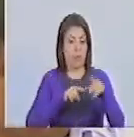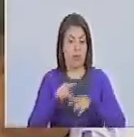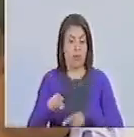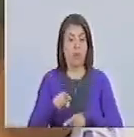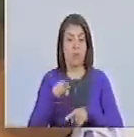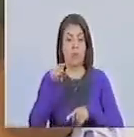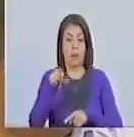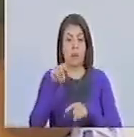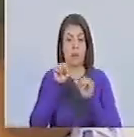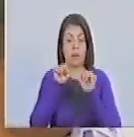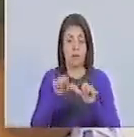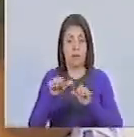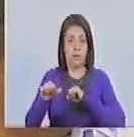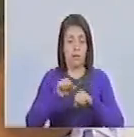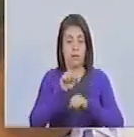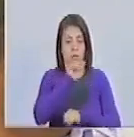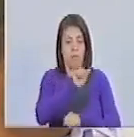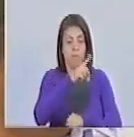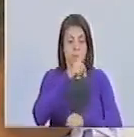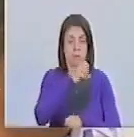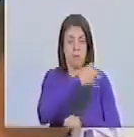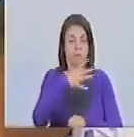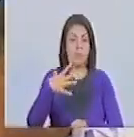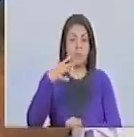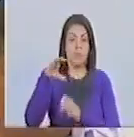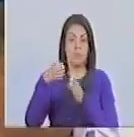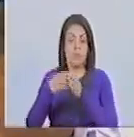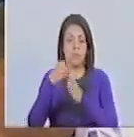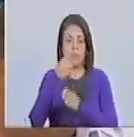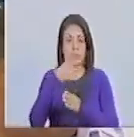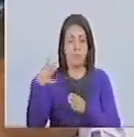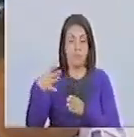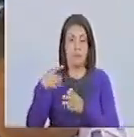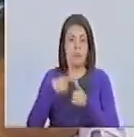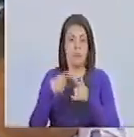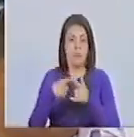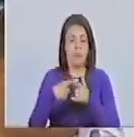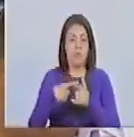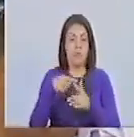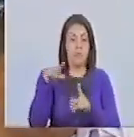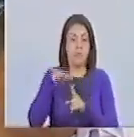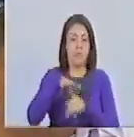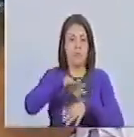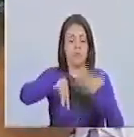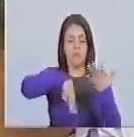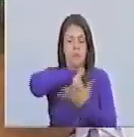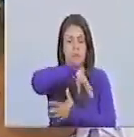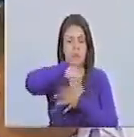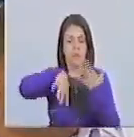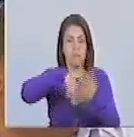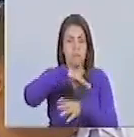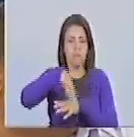punto fijista, Acción Democrática y COPEI eran lacayos de la oligarquía criolla